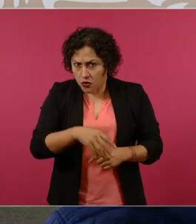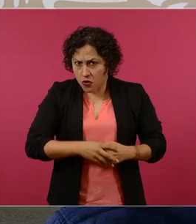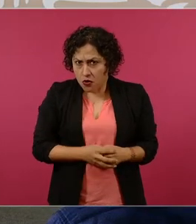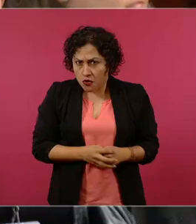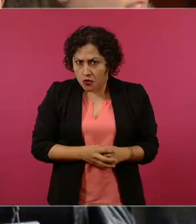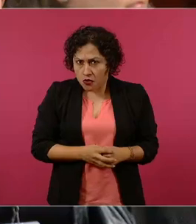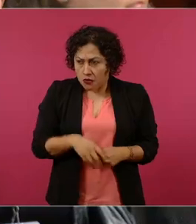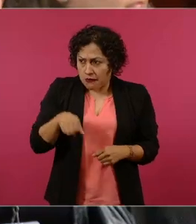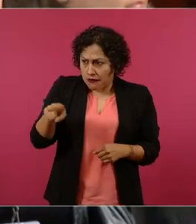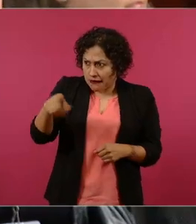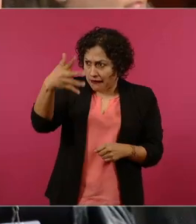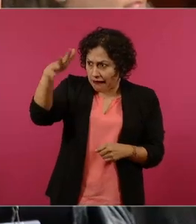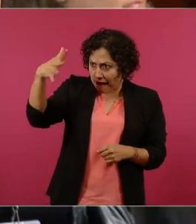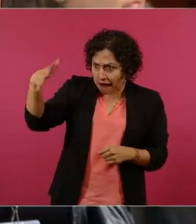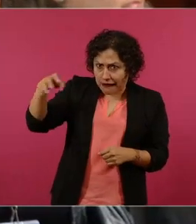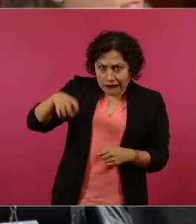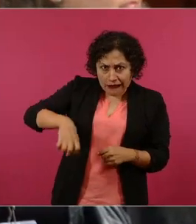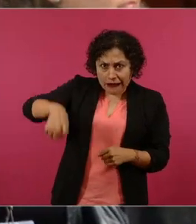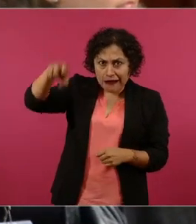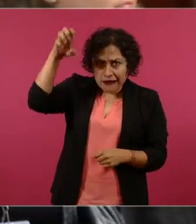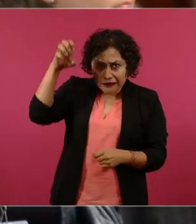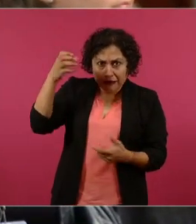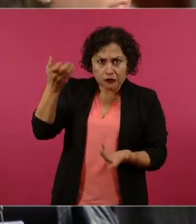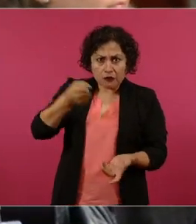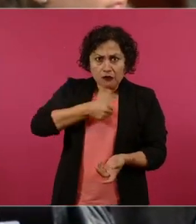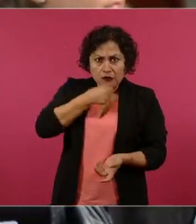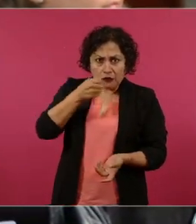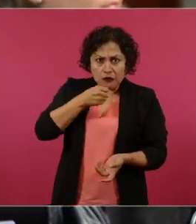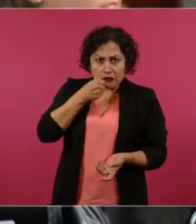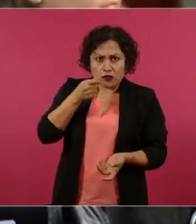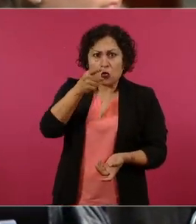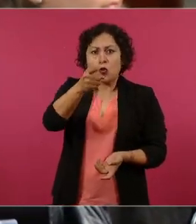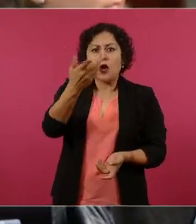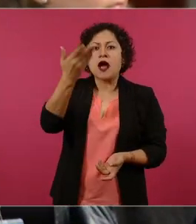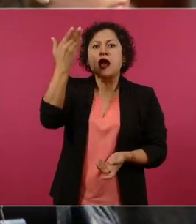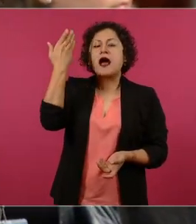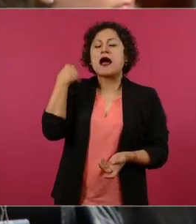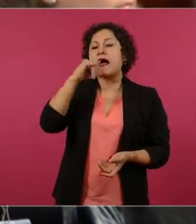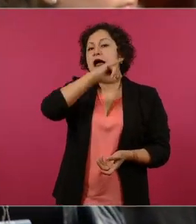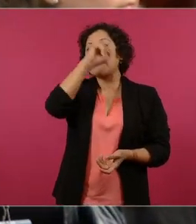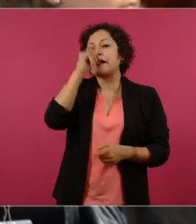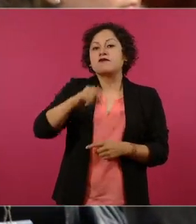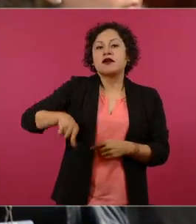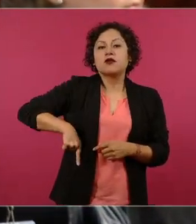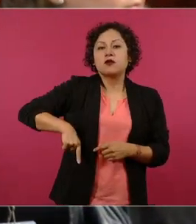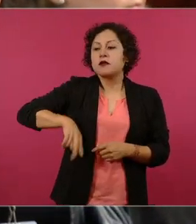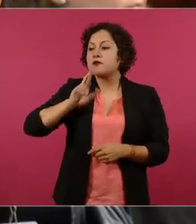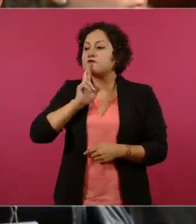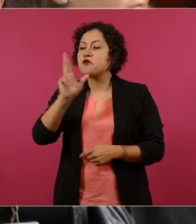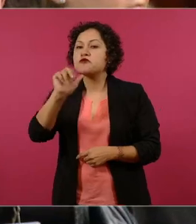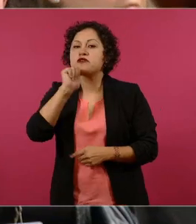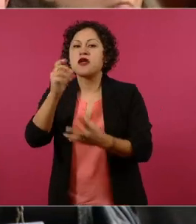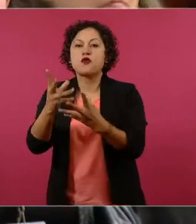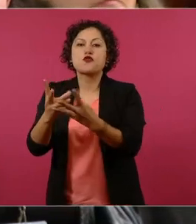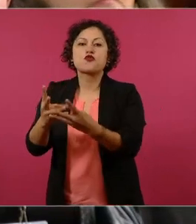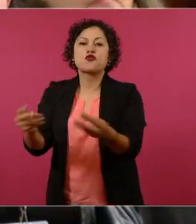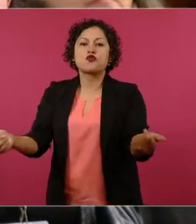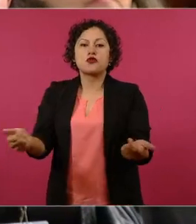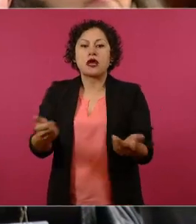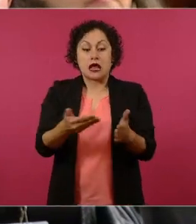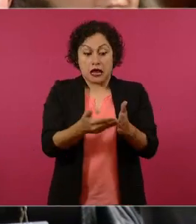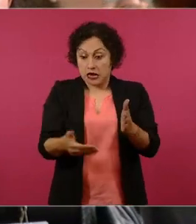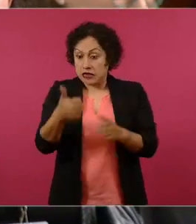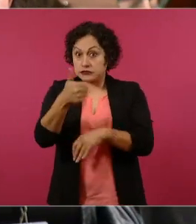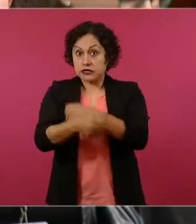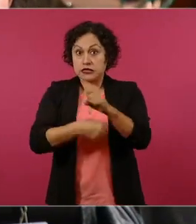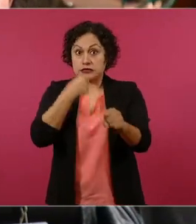y que usted estuvo en sus manos cuando fue jefe de gobierno y lo resolvió 6 años como presidente Y tampoco ni Mart bates ni